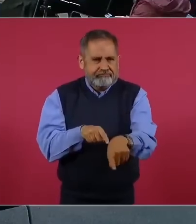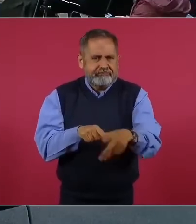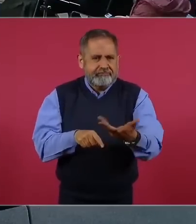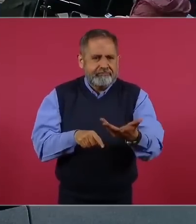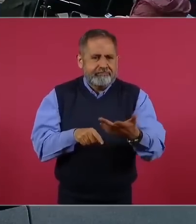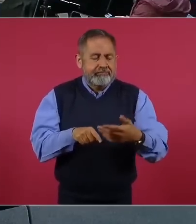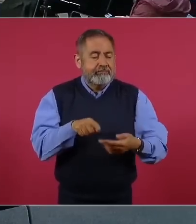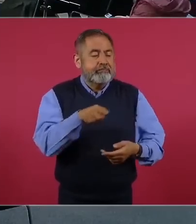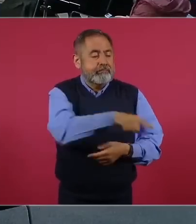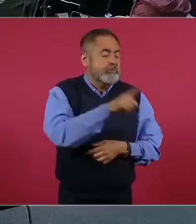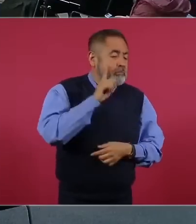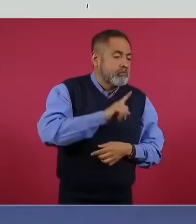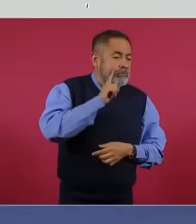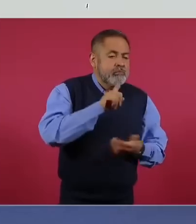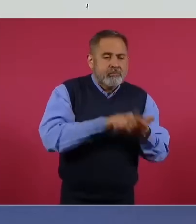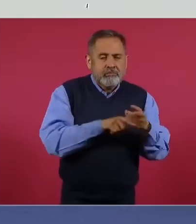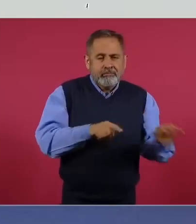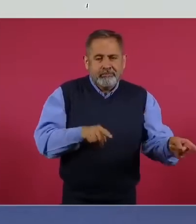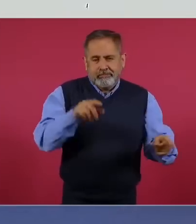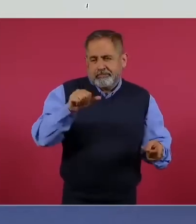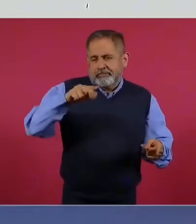de la demandada,